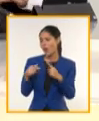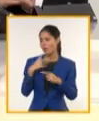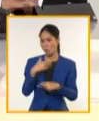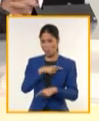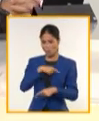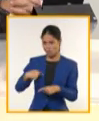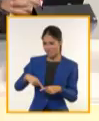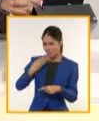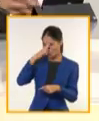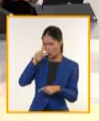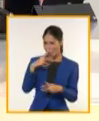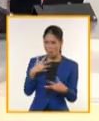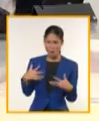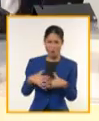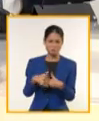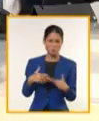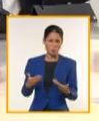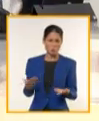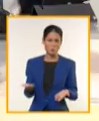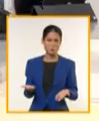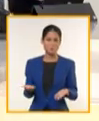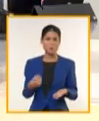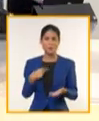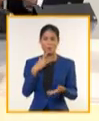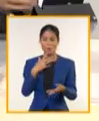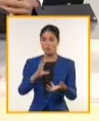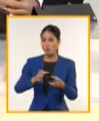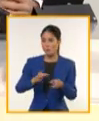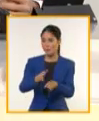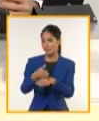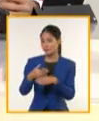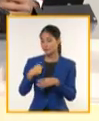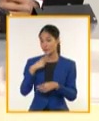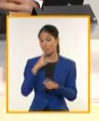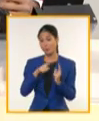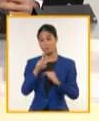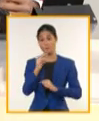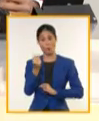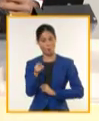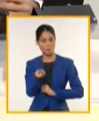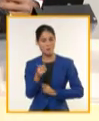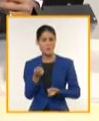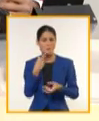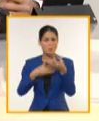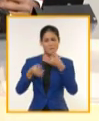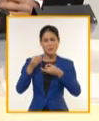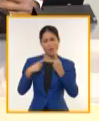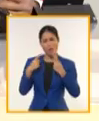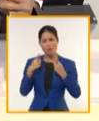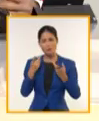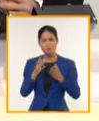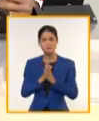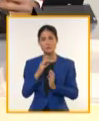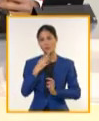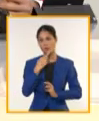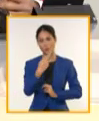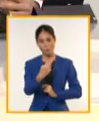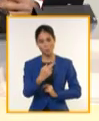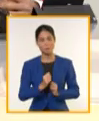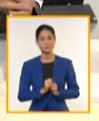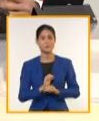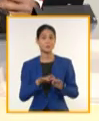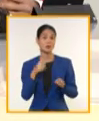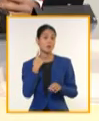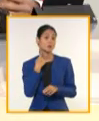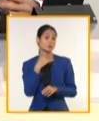tejido estas relaciones? Desde diferentes ámbitos, incluso de lo económico, fundamentalmente. Tú lo decías al principio, o sea, son 65